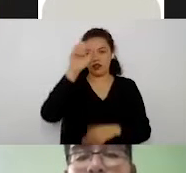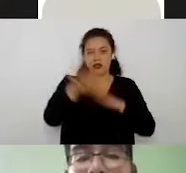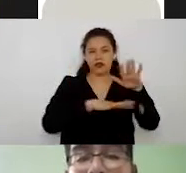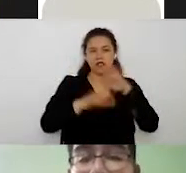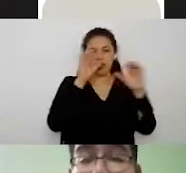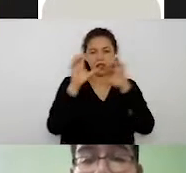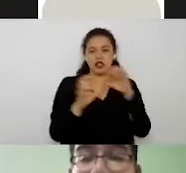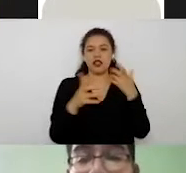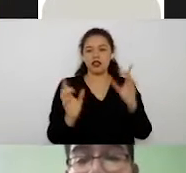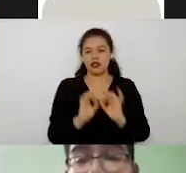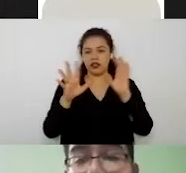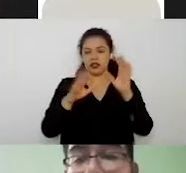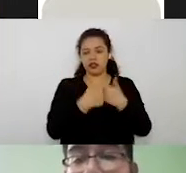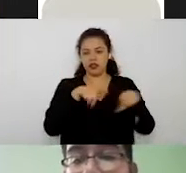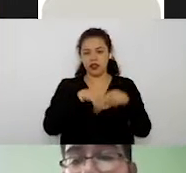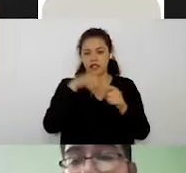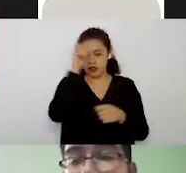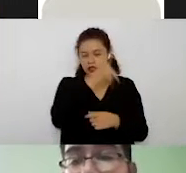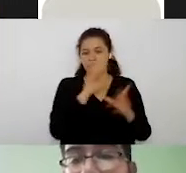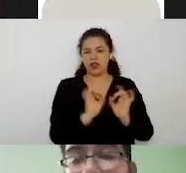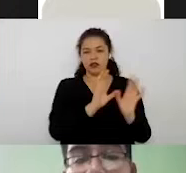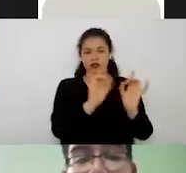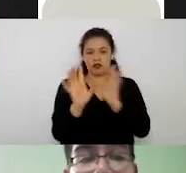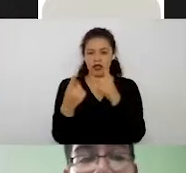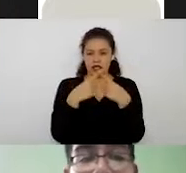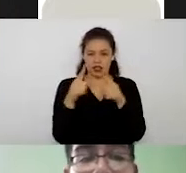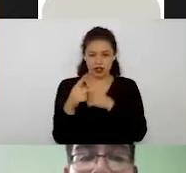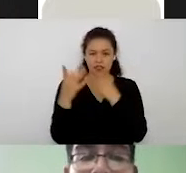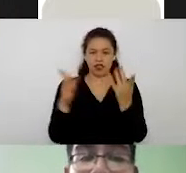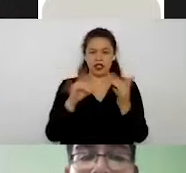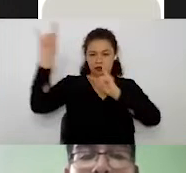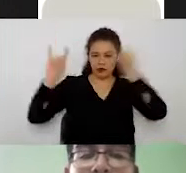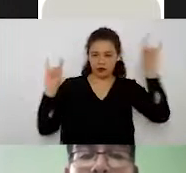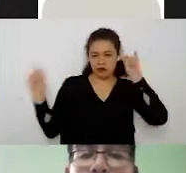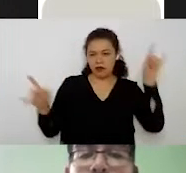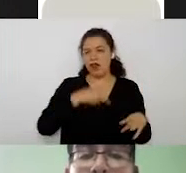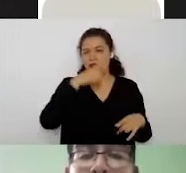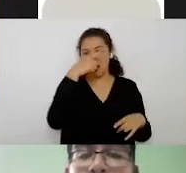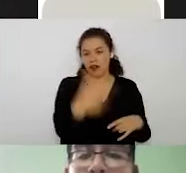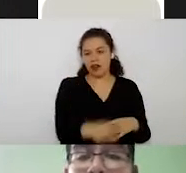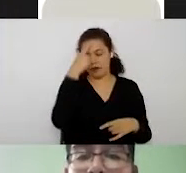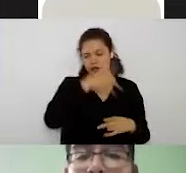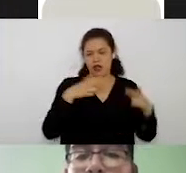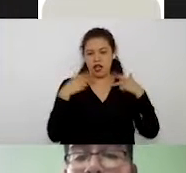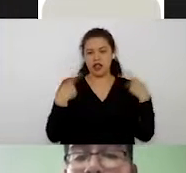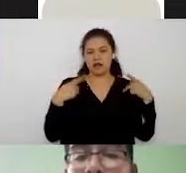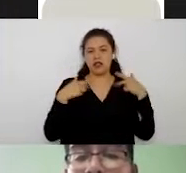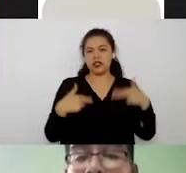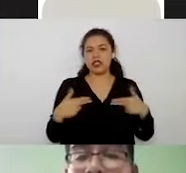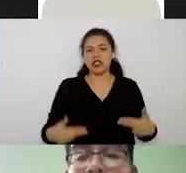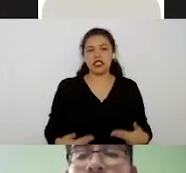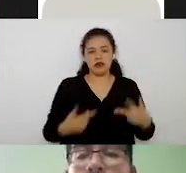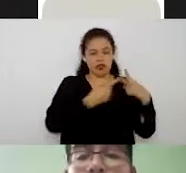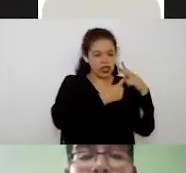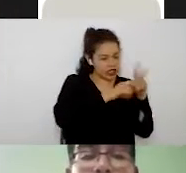y complejo que se manifiesta de muchas maneras, señales, símbolos, lenguaje, etcétera, acompañando a la humanidad desde su origen y evolucionando con